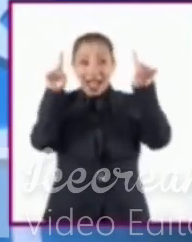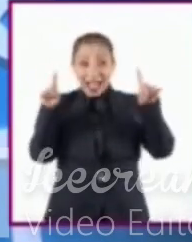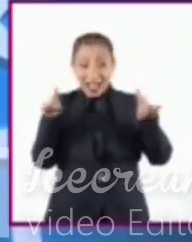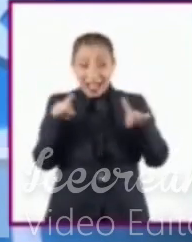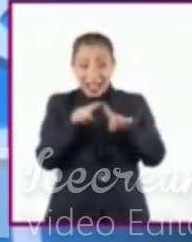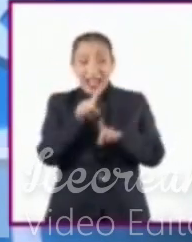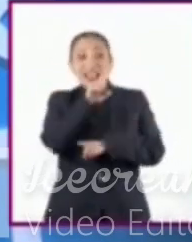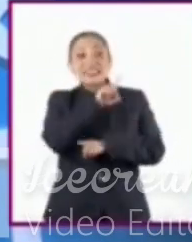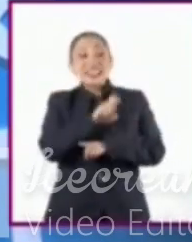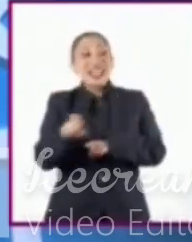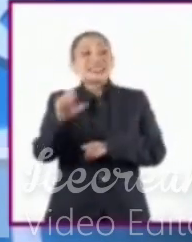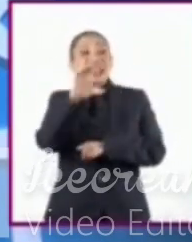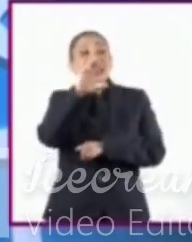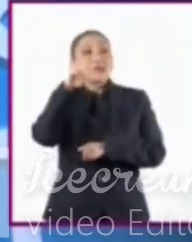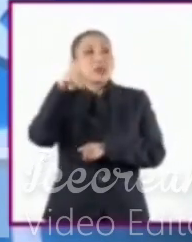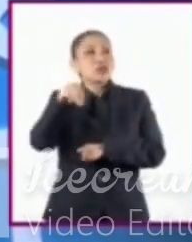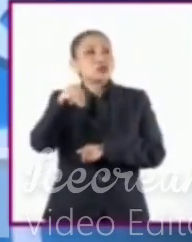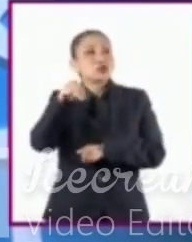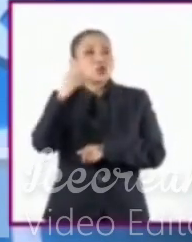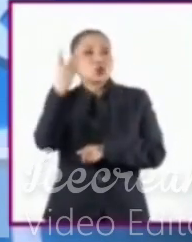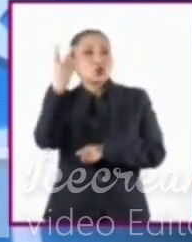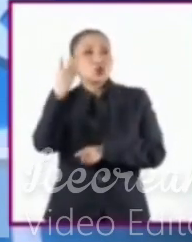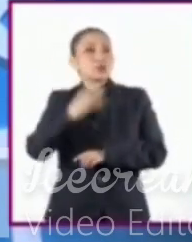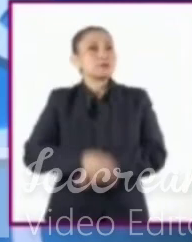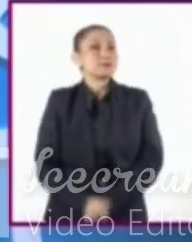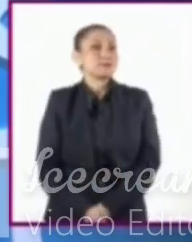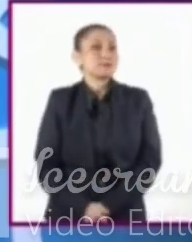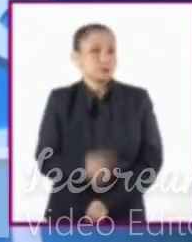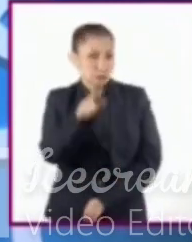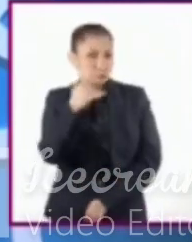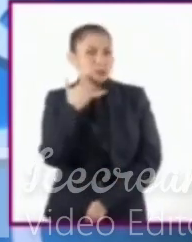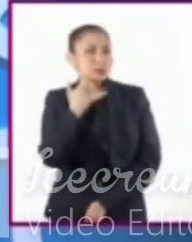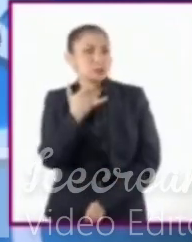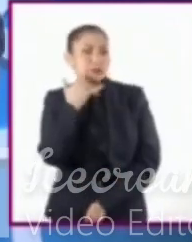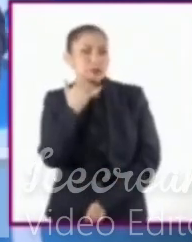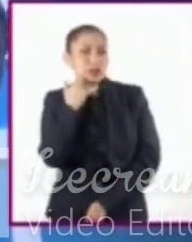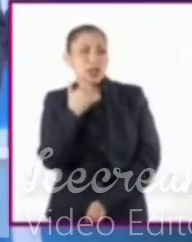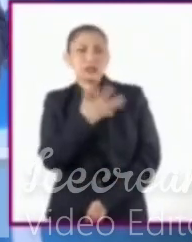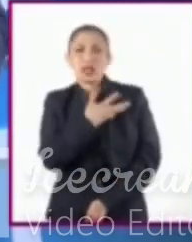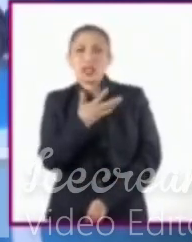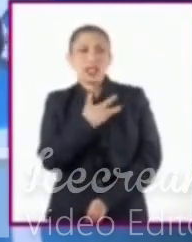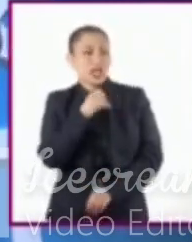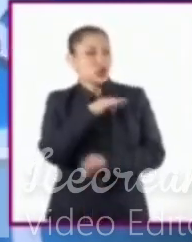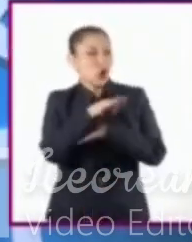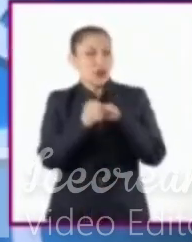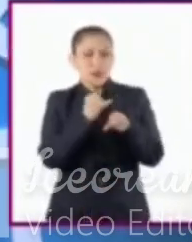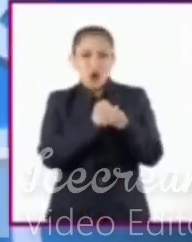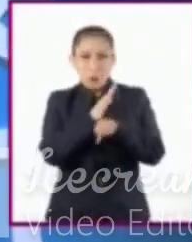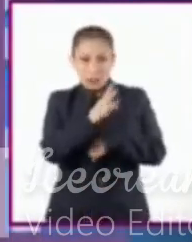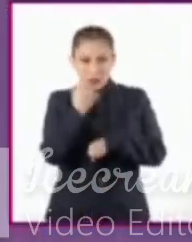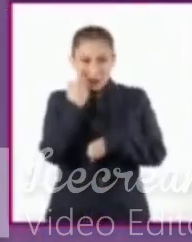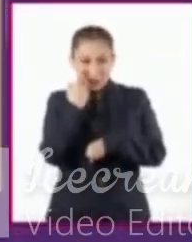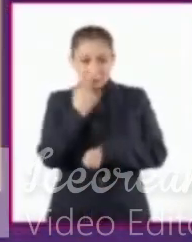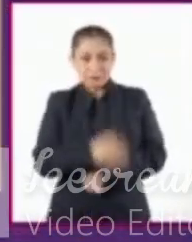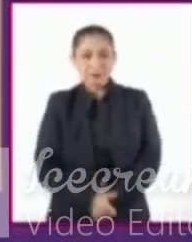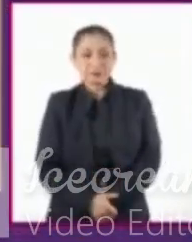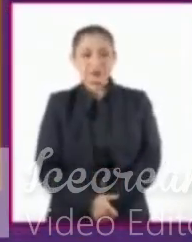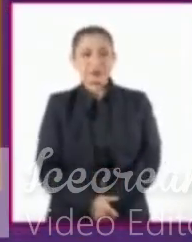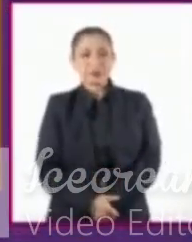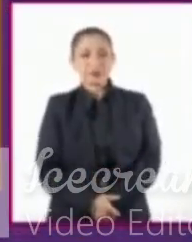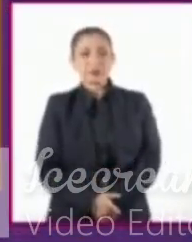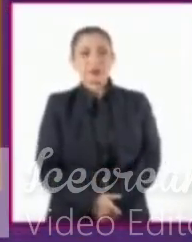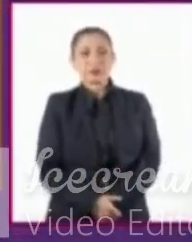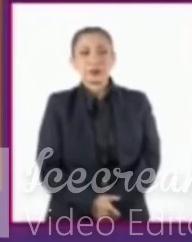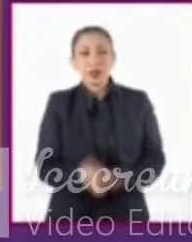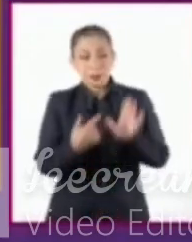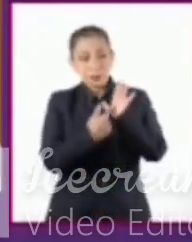tenga 100 centímetros cuadrados? Inténtalo. Tienes todos los datos para poder formarla.